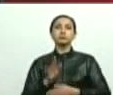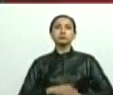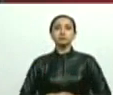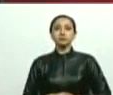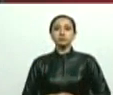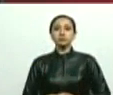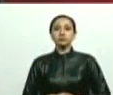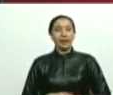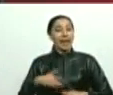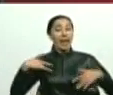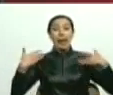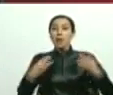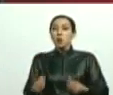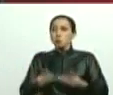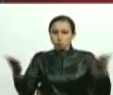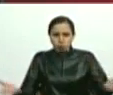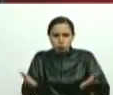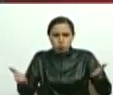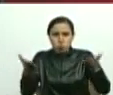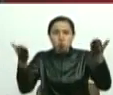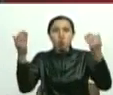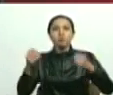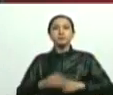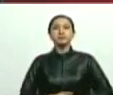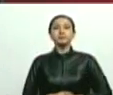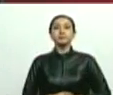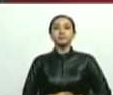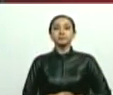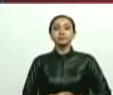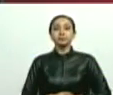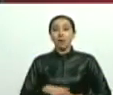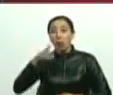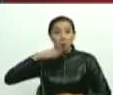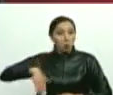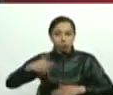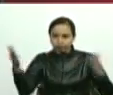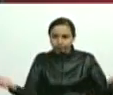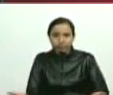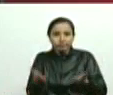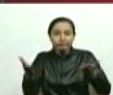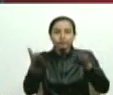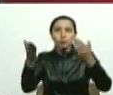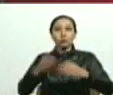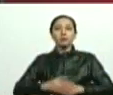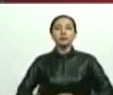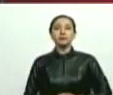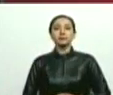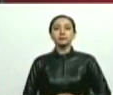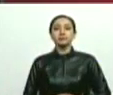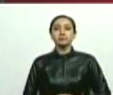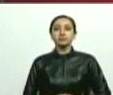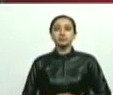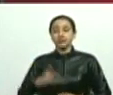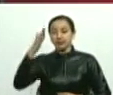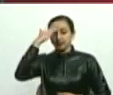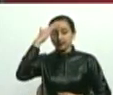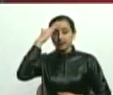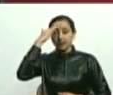Muy alegre, muy motivadora. Hay que motivar a nuestro pueblo. Debe saber nuestro